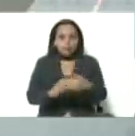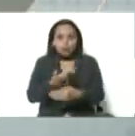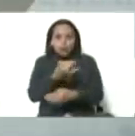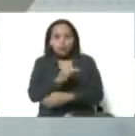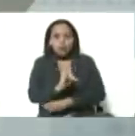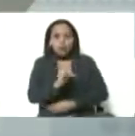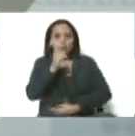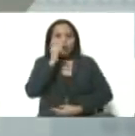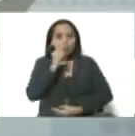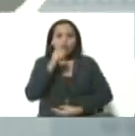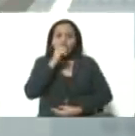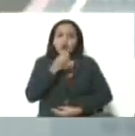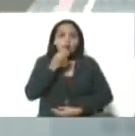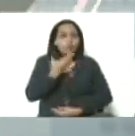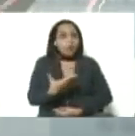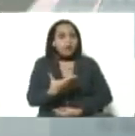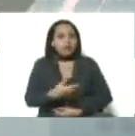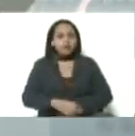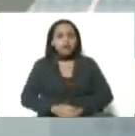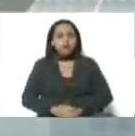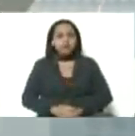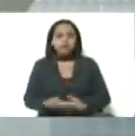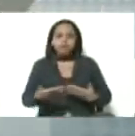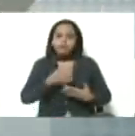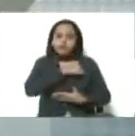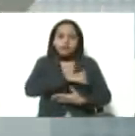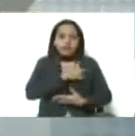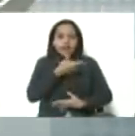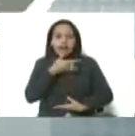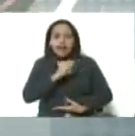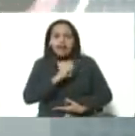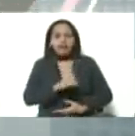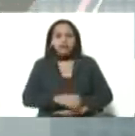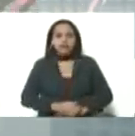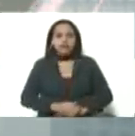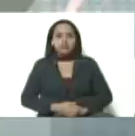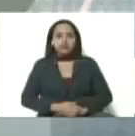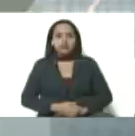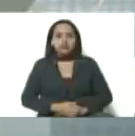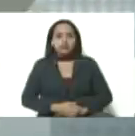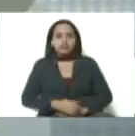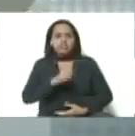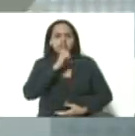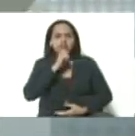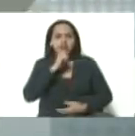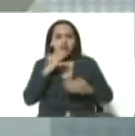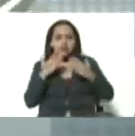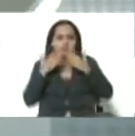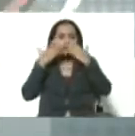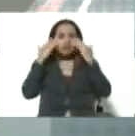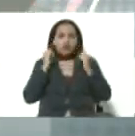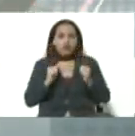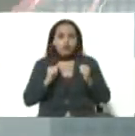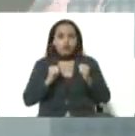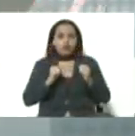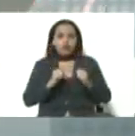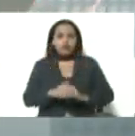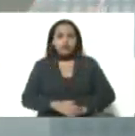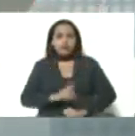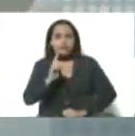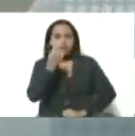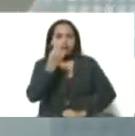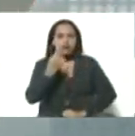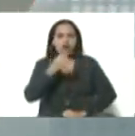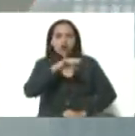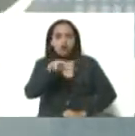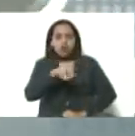este señor fue buena lamentablemente presentó síntomas de insuficiencia respiratoria severa el primero de julio